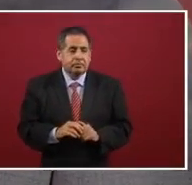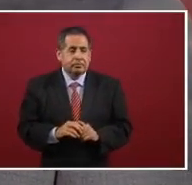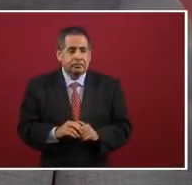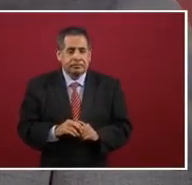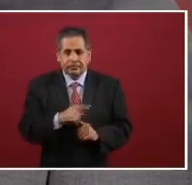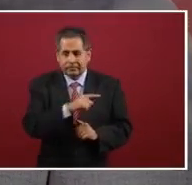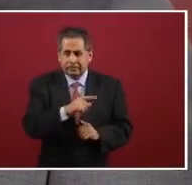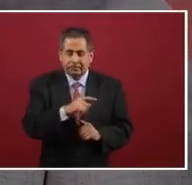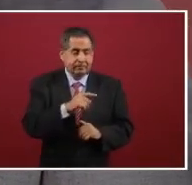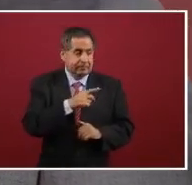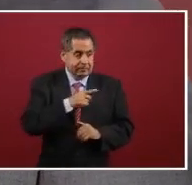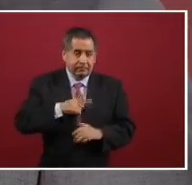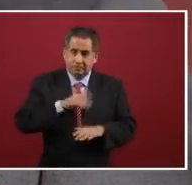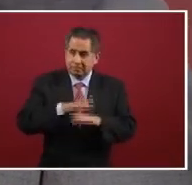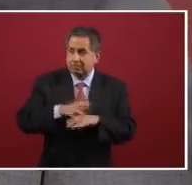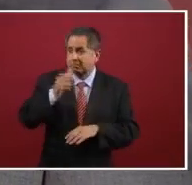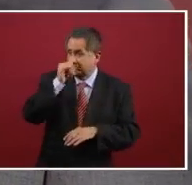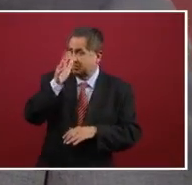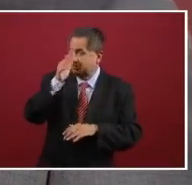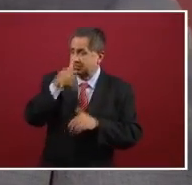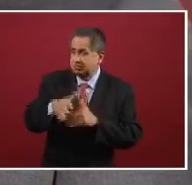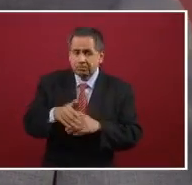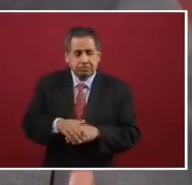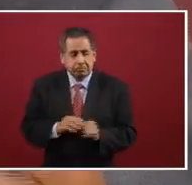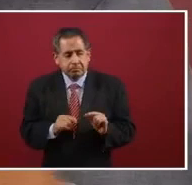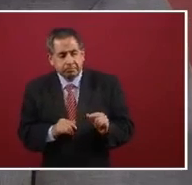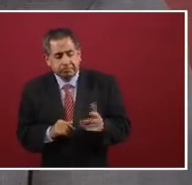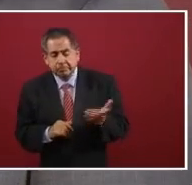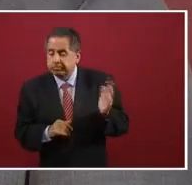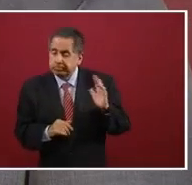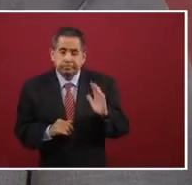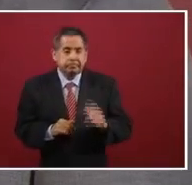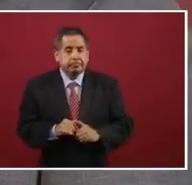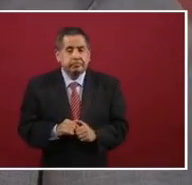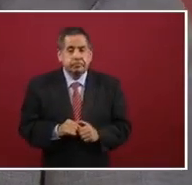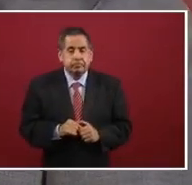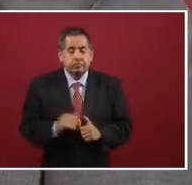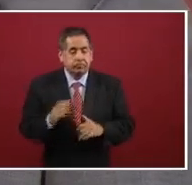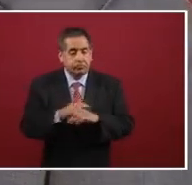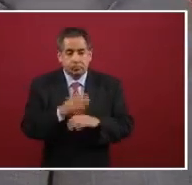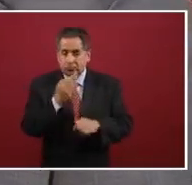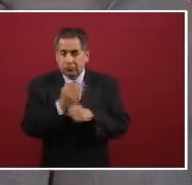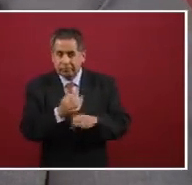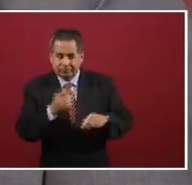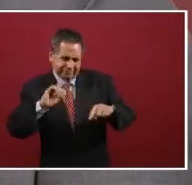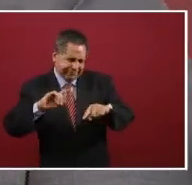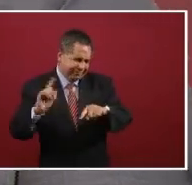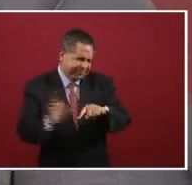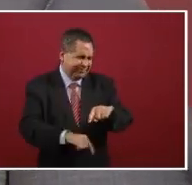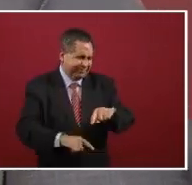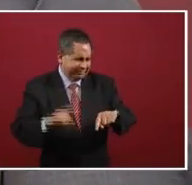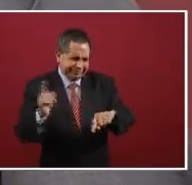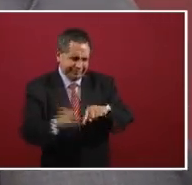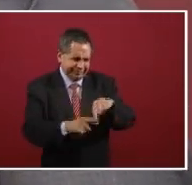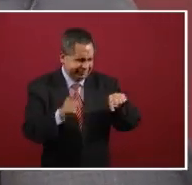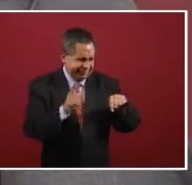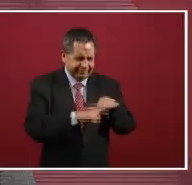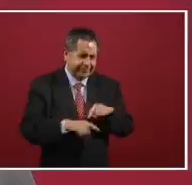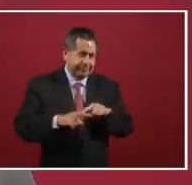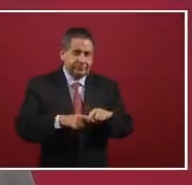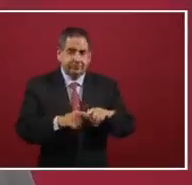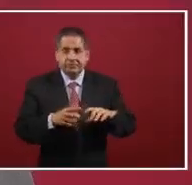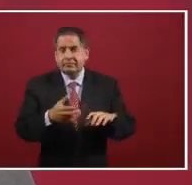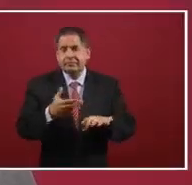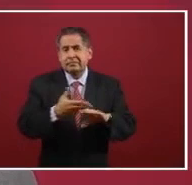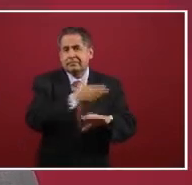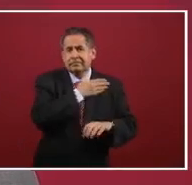haber más protestas, porque te está desmontando un régimen